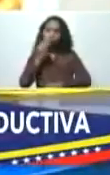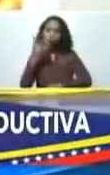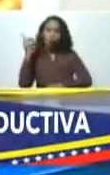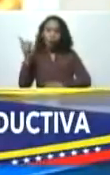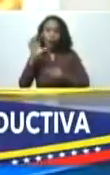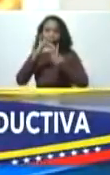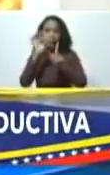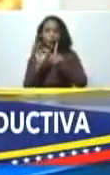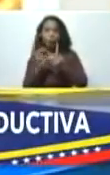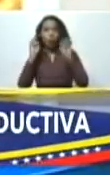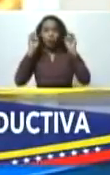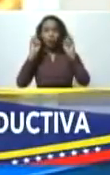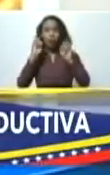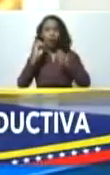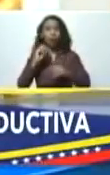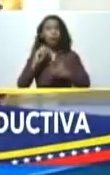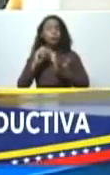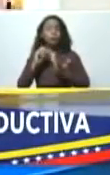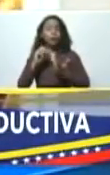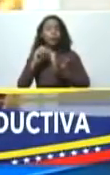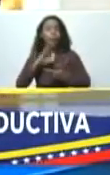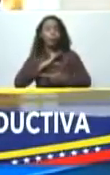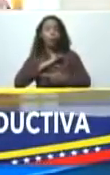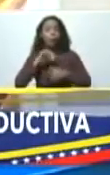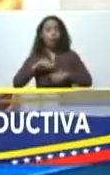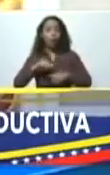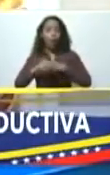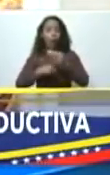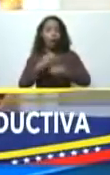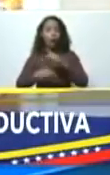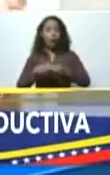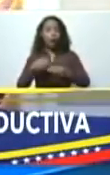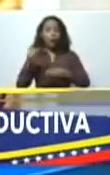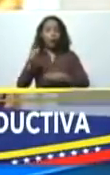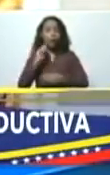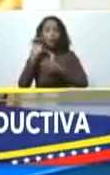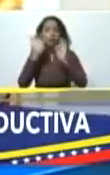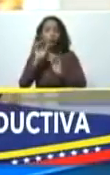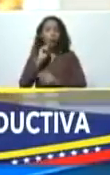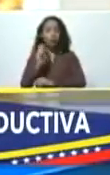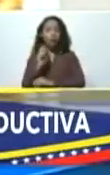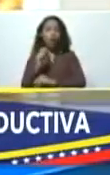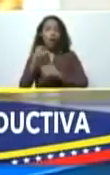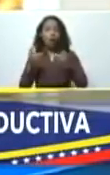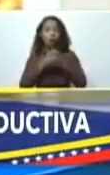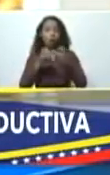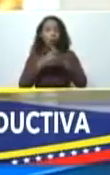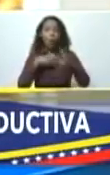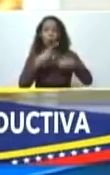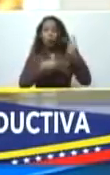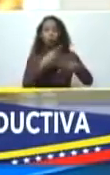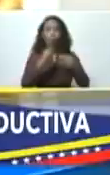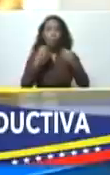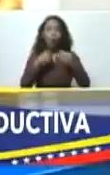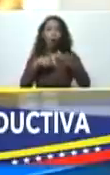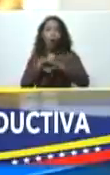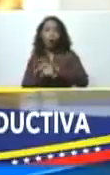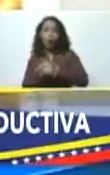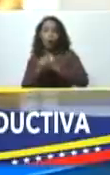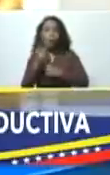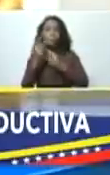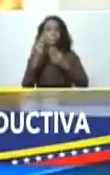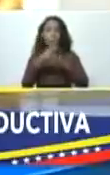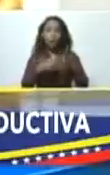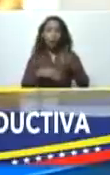trigo como materia prima que nosotros vamos a garantizar, mecanismos de financiamiento al sector productivo para que accedan a un producto que en